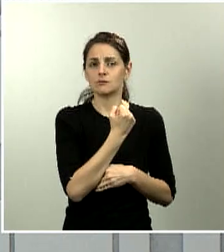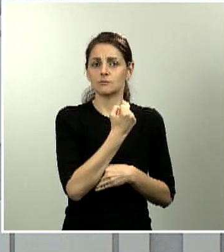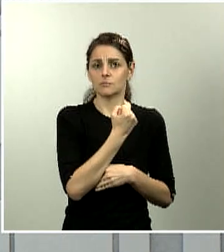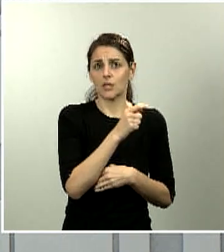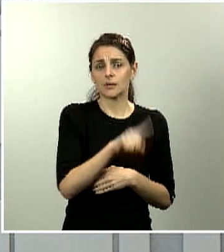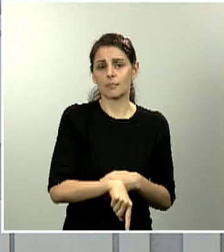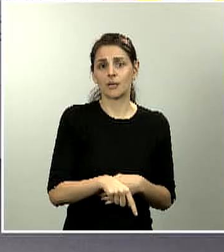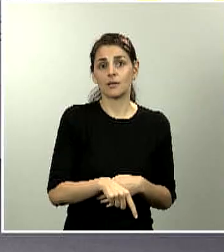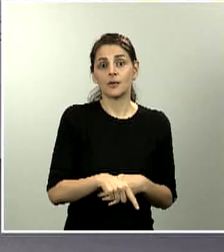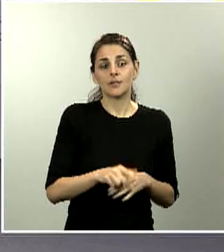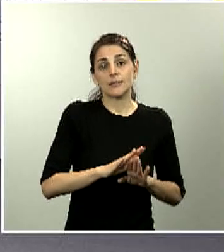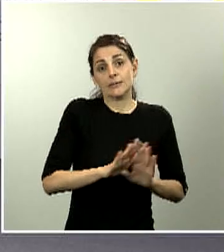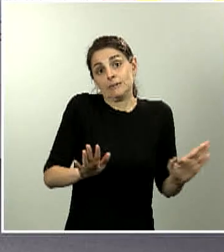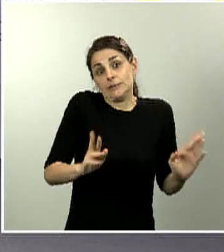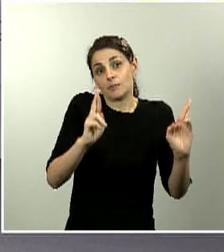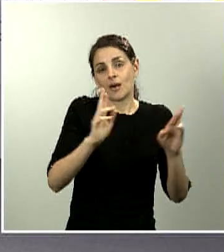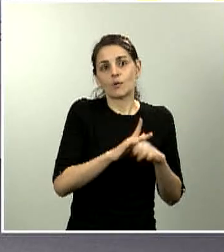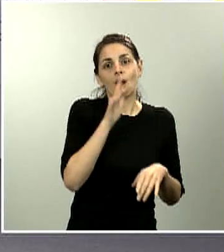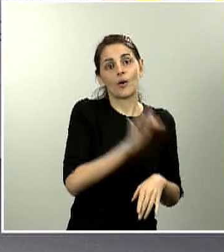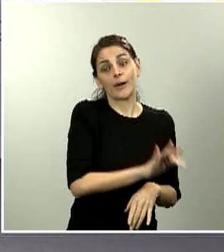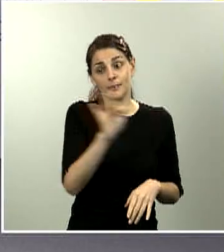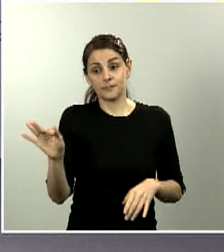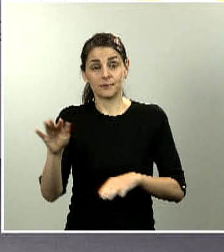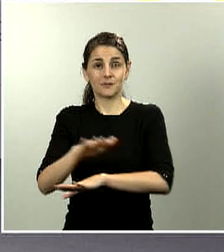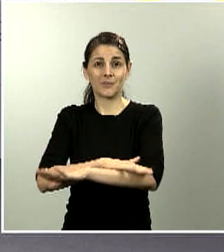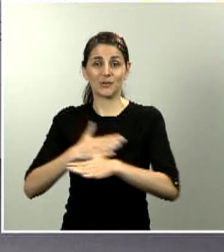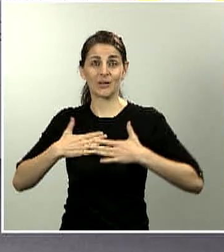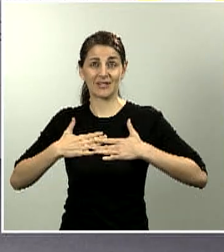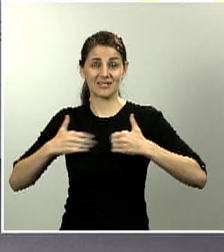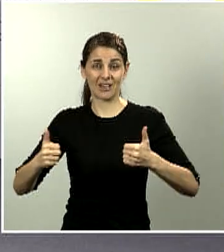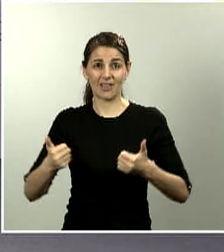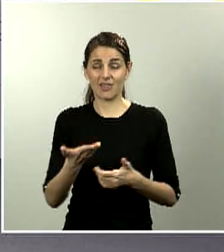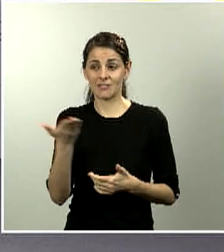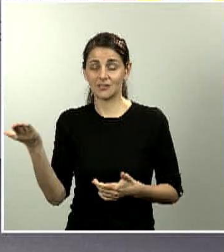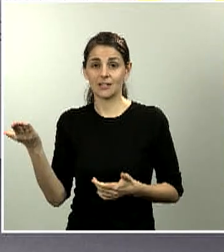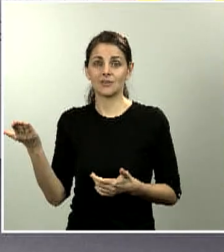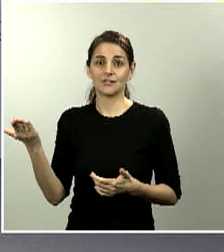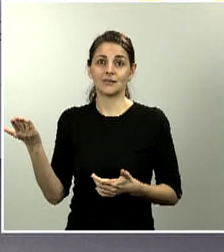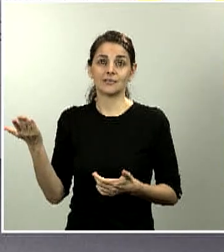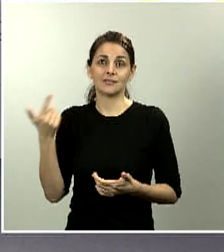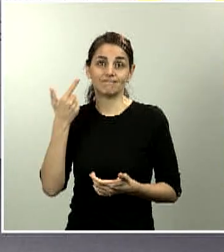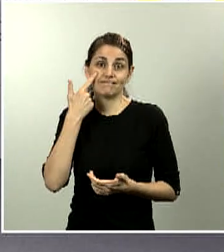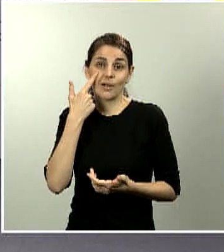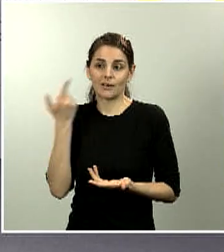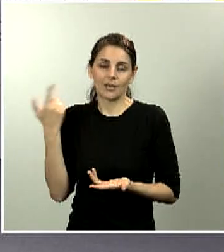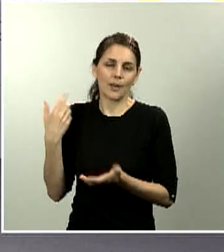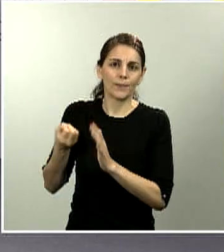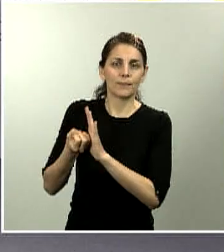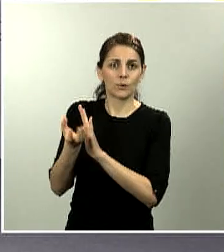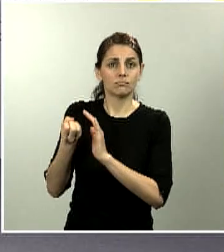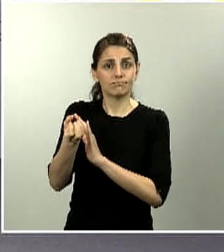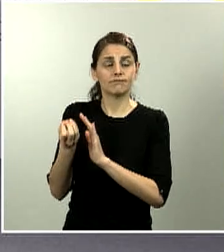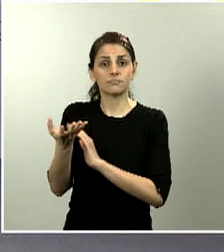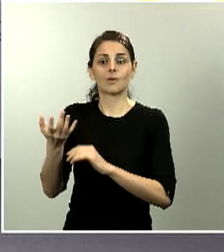la palabra a mi compañero ministro de Sanidad, Salvador Illa, para poner al día de los datos del Ministerio